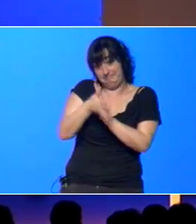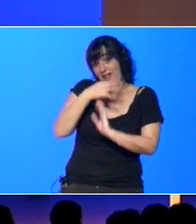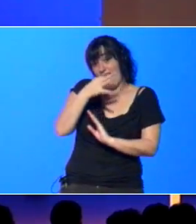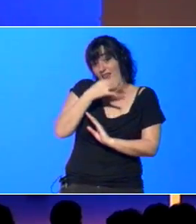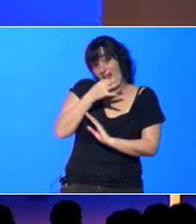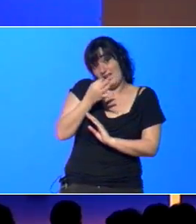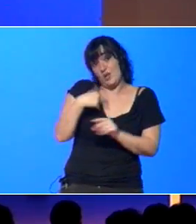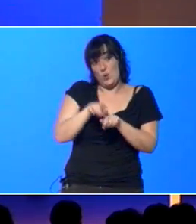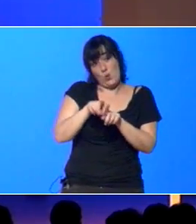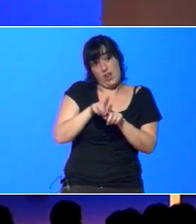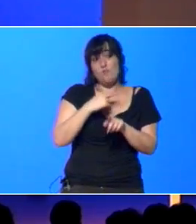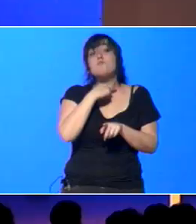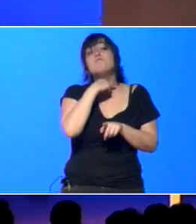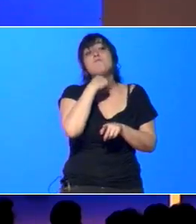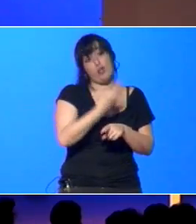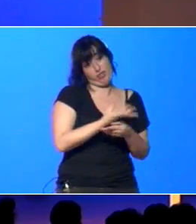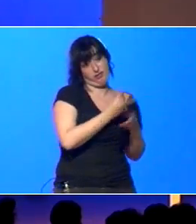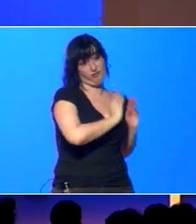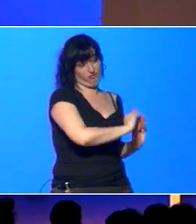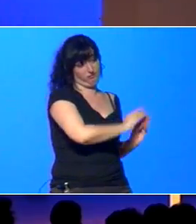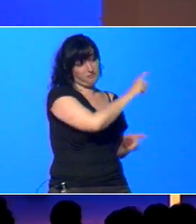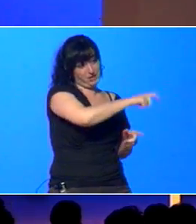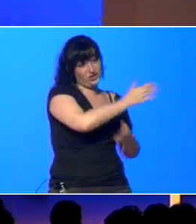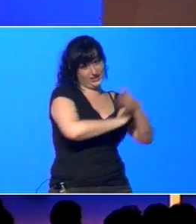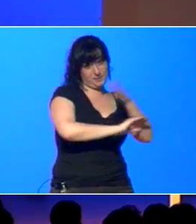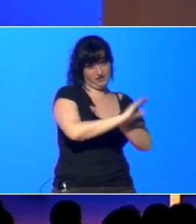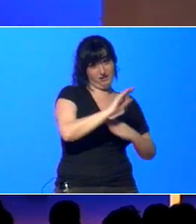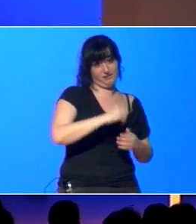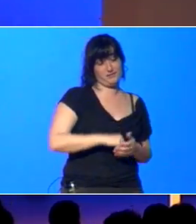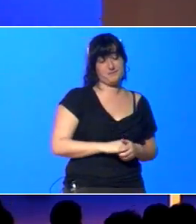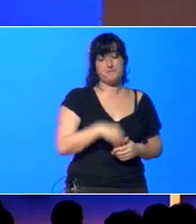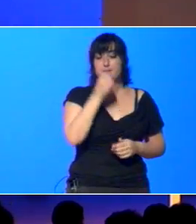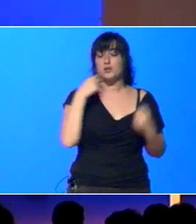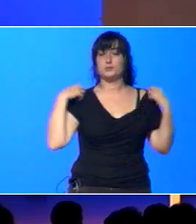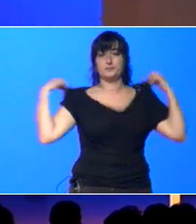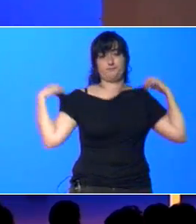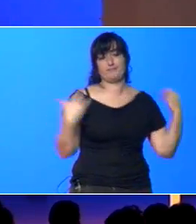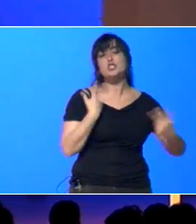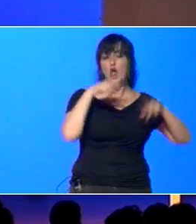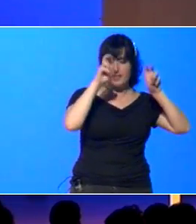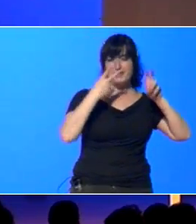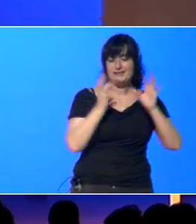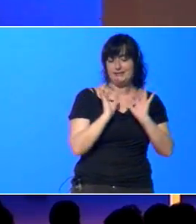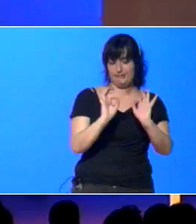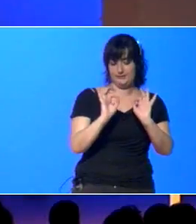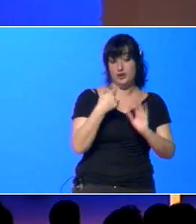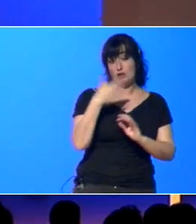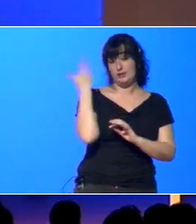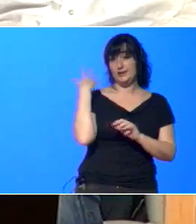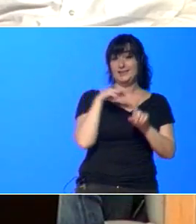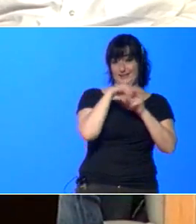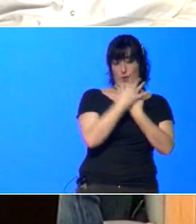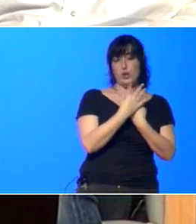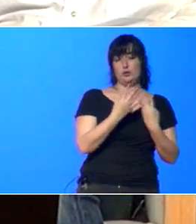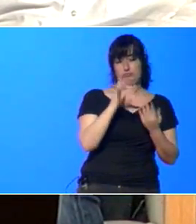voz de ellos, ¿vale? Yo viví una circunstancia, os voy a hablar de algo muy concreto. Viví una circunstancia, fui a visitar